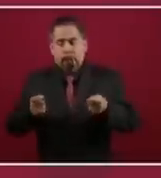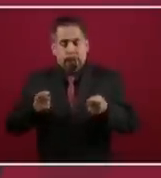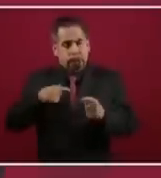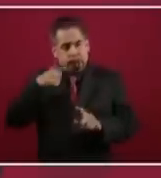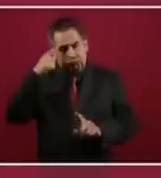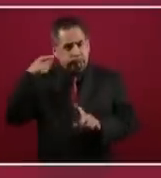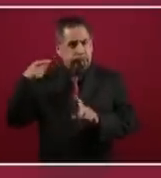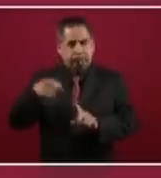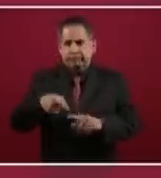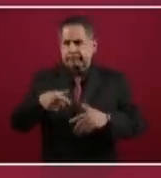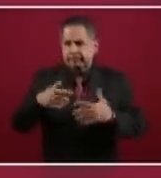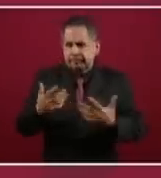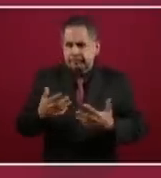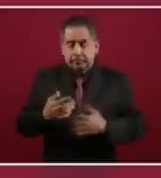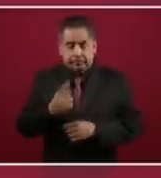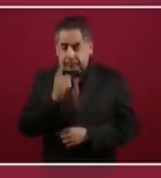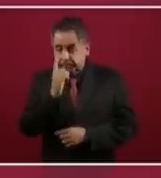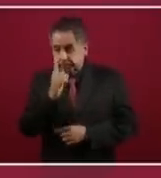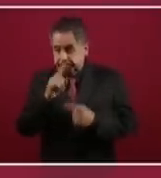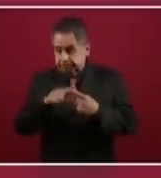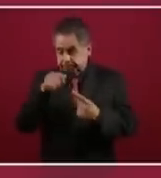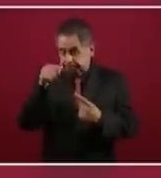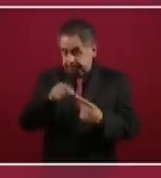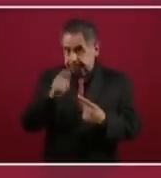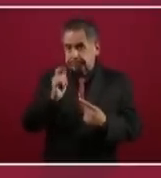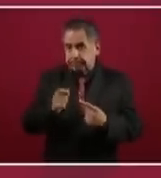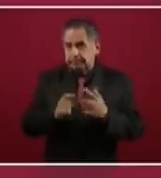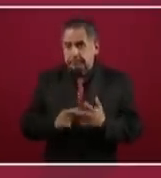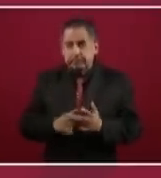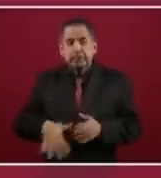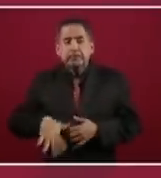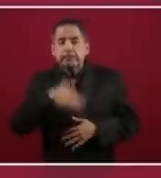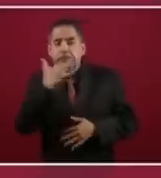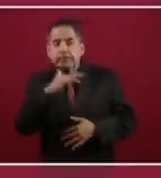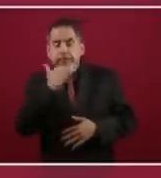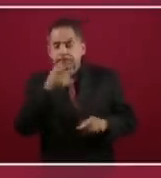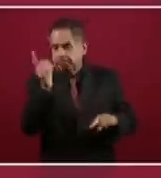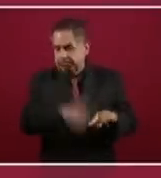procure, primero, que no haya corrupción,